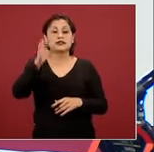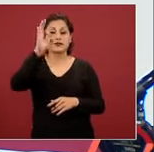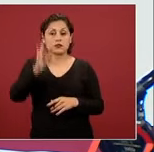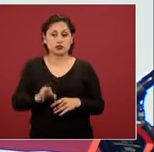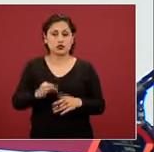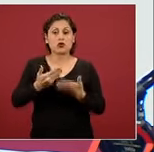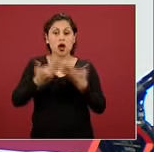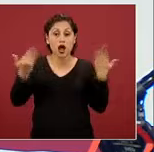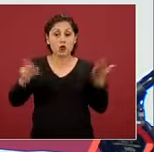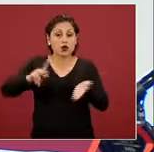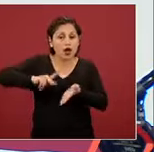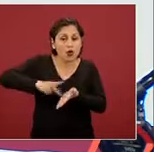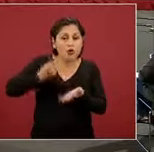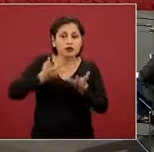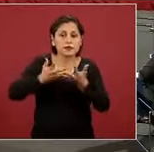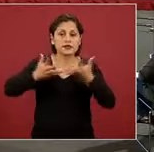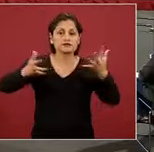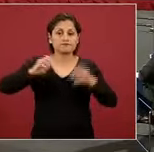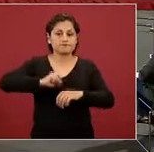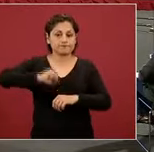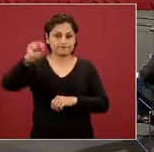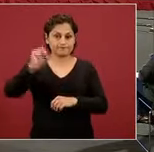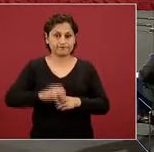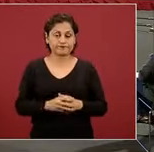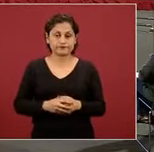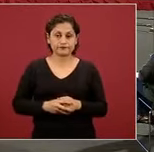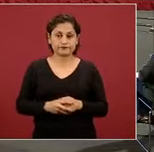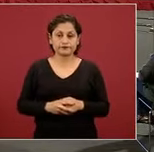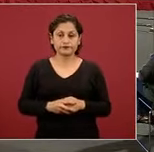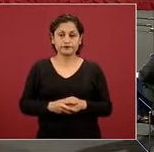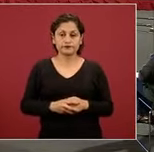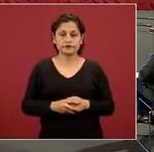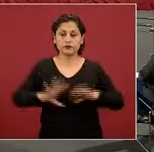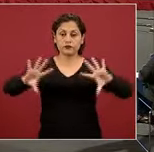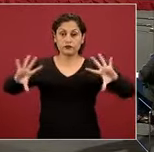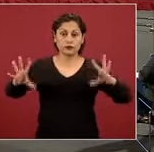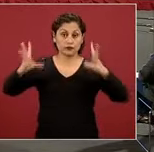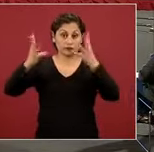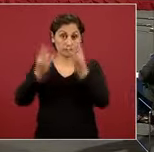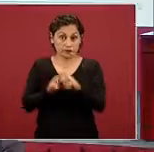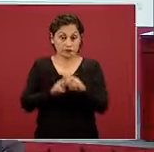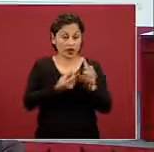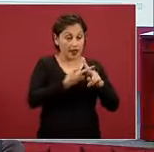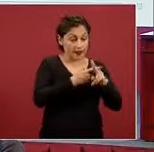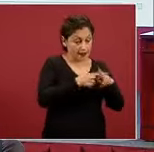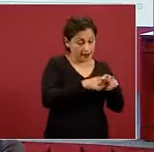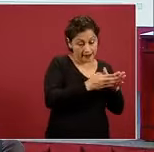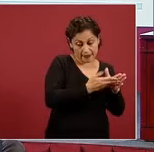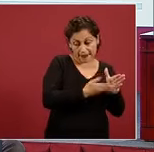crecer. Y bueno, el número absoluto de casos confirmados desde el inicio,